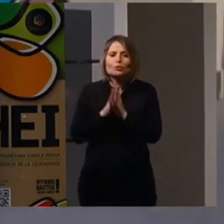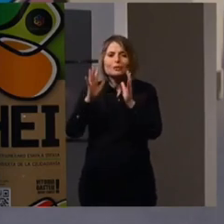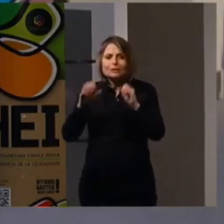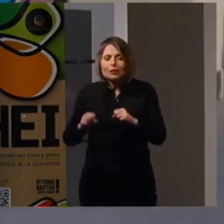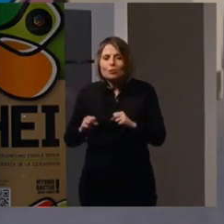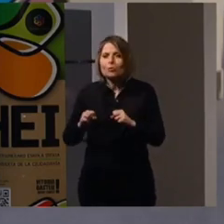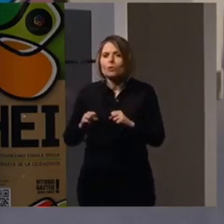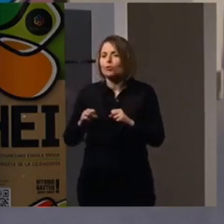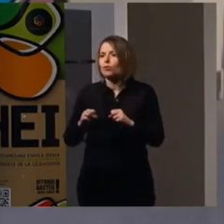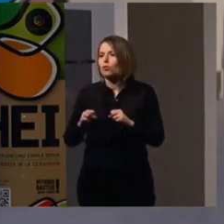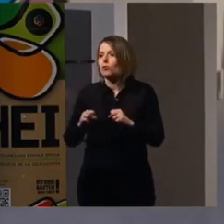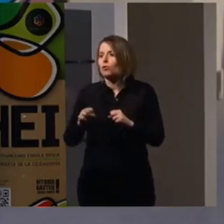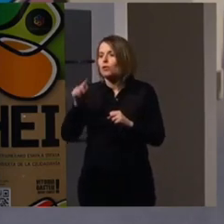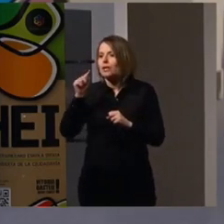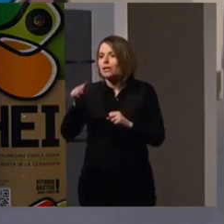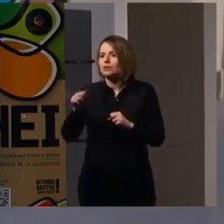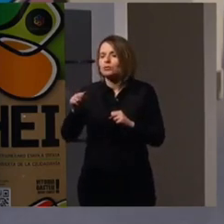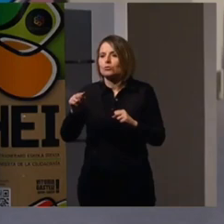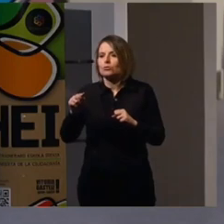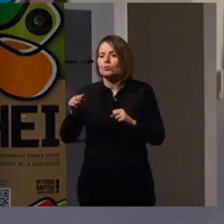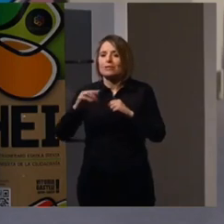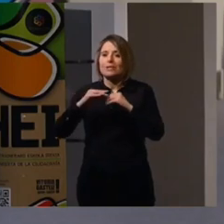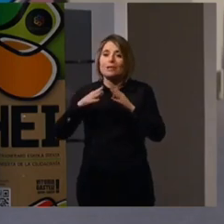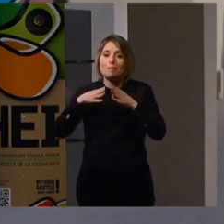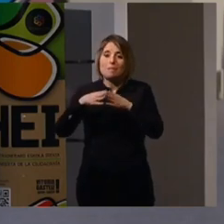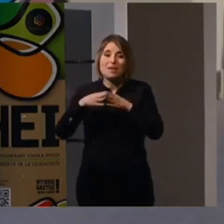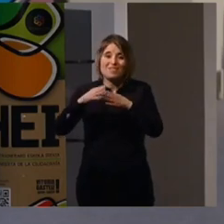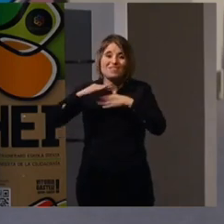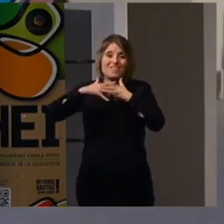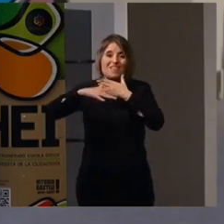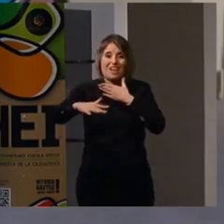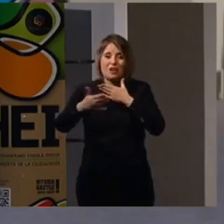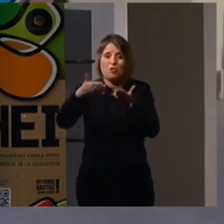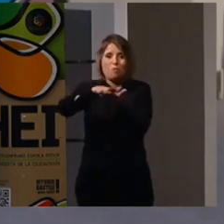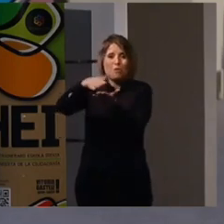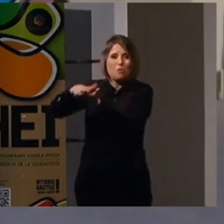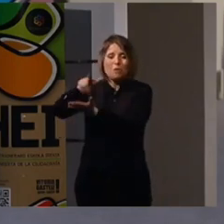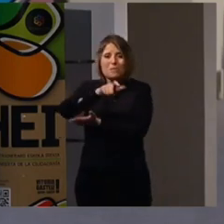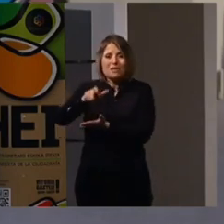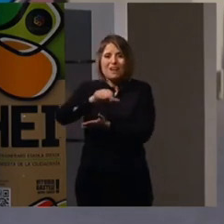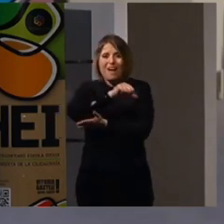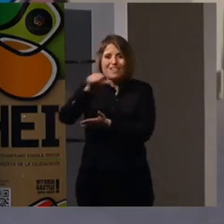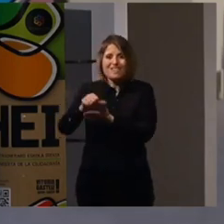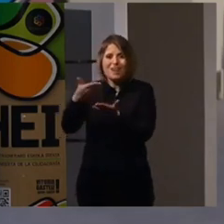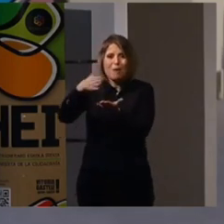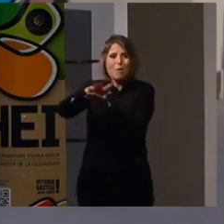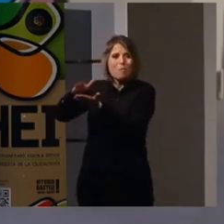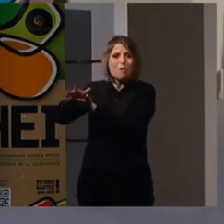el modelo migratorio actual es pues eso, esto de que el Mediterráneo se haya convertido en una fosa común y hayamos normalizado que mueren al día una